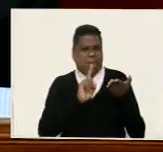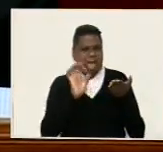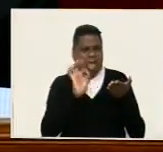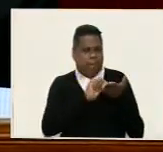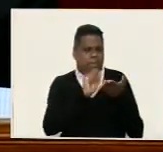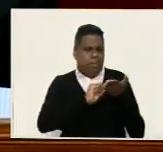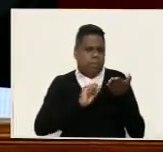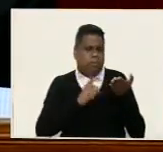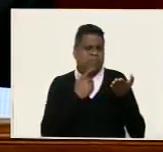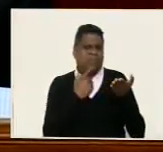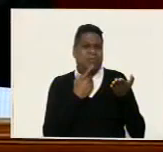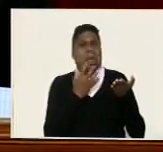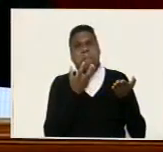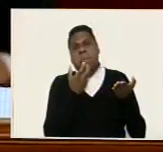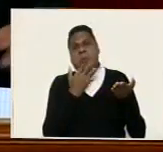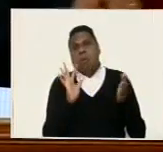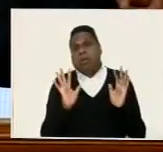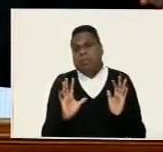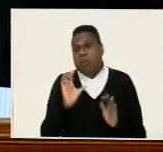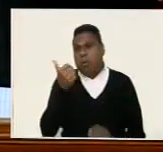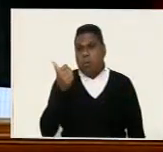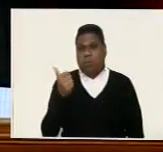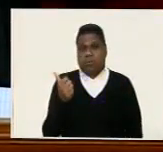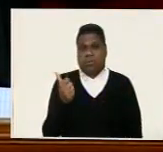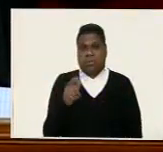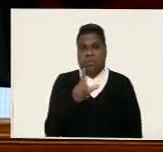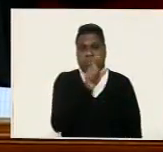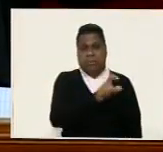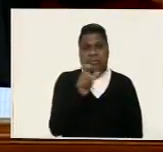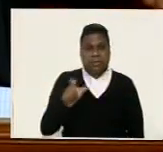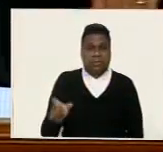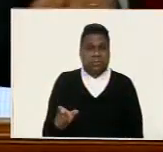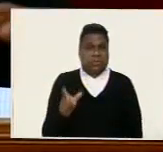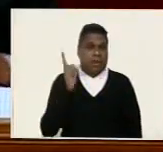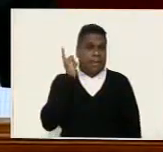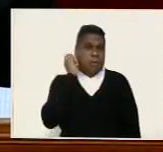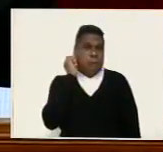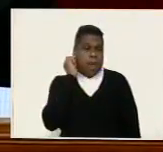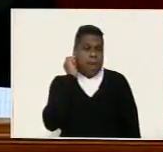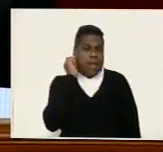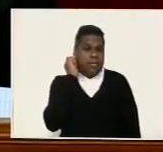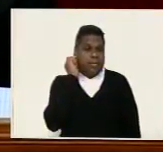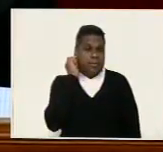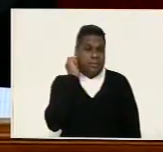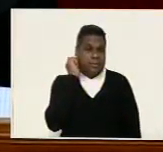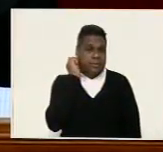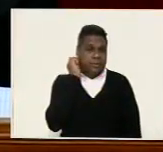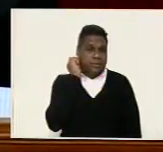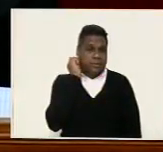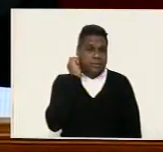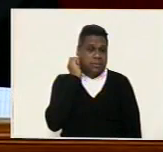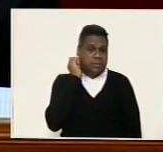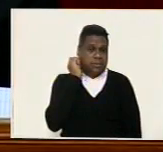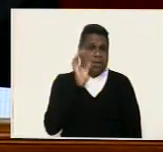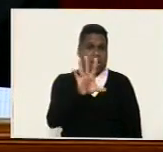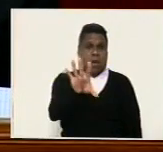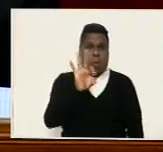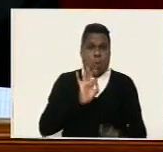no tomaron nota. Por ejemplo, que la fiscal Harrington fue electa por esta Asamblea Nacional